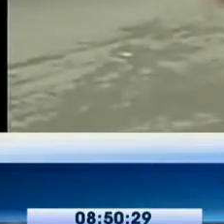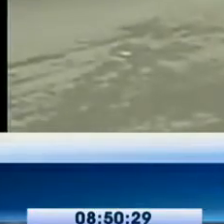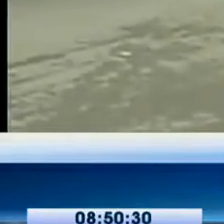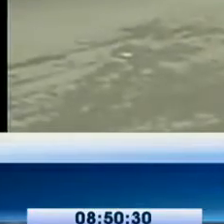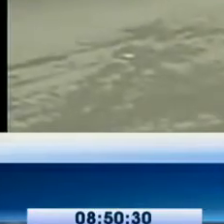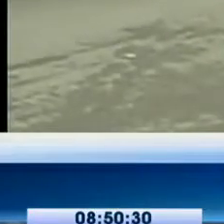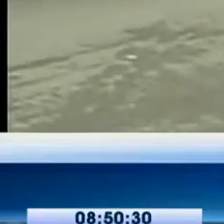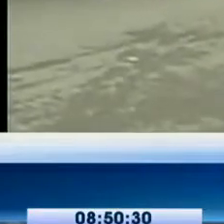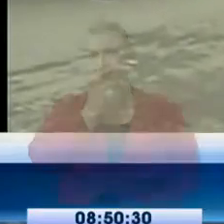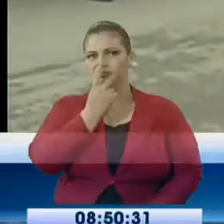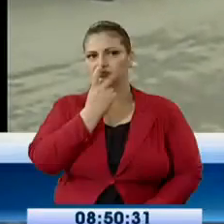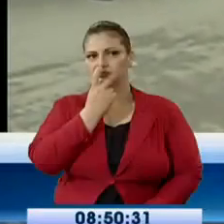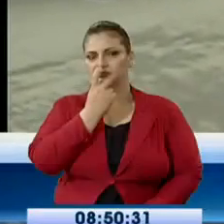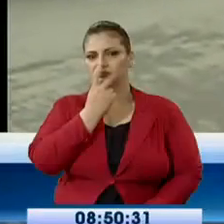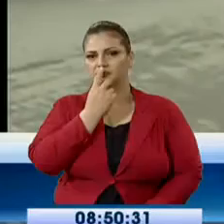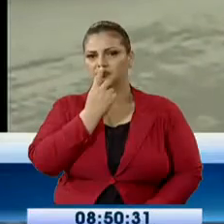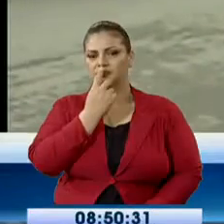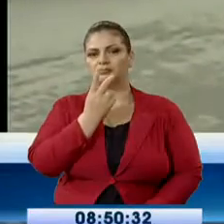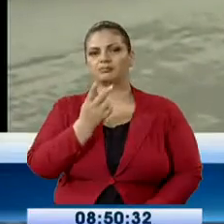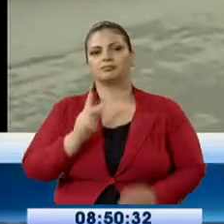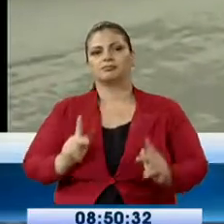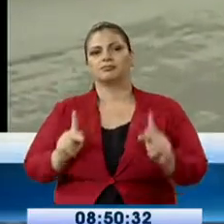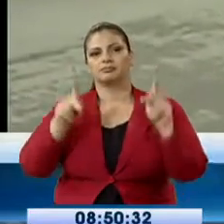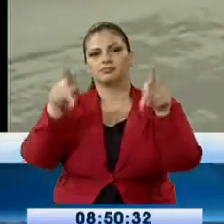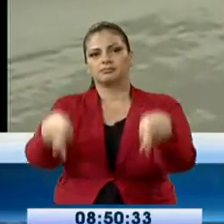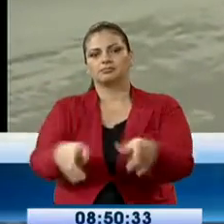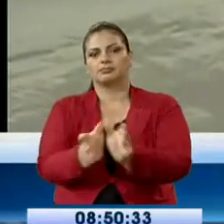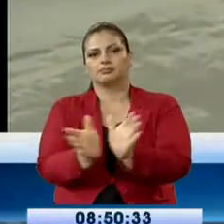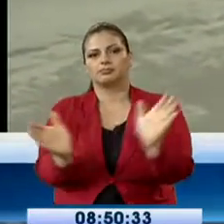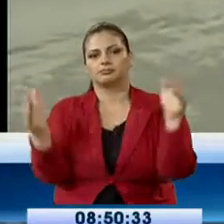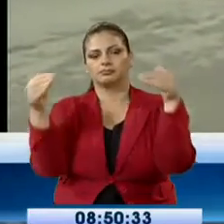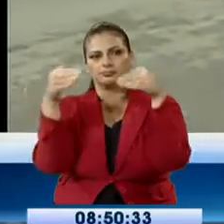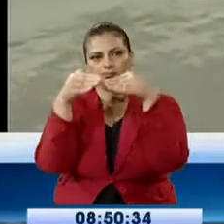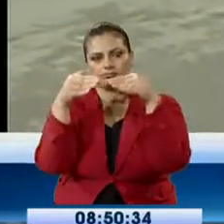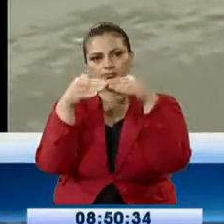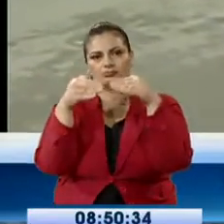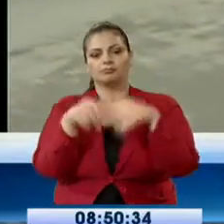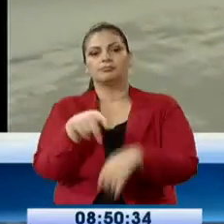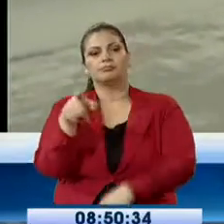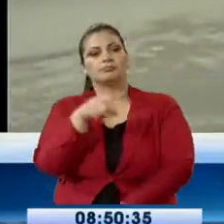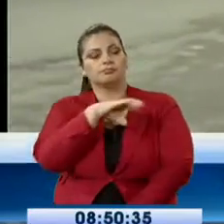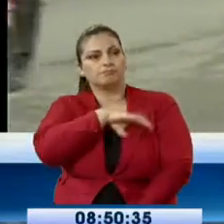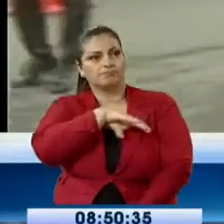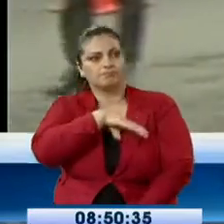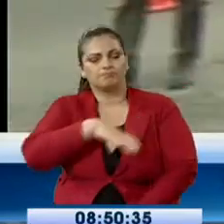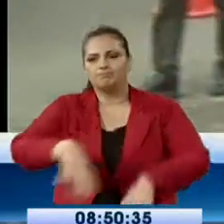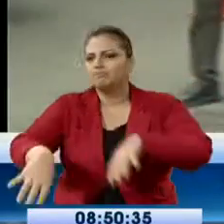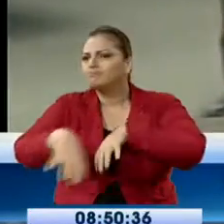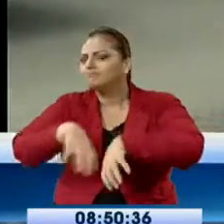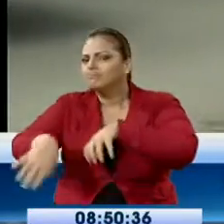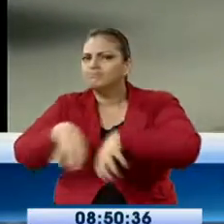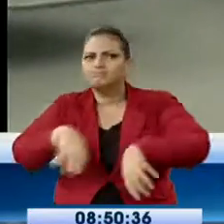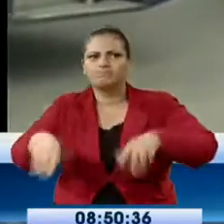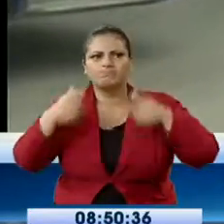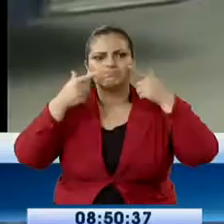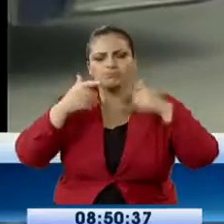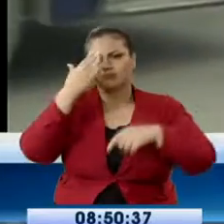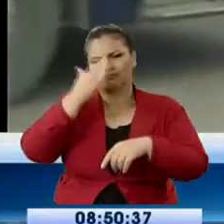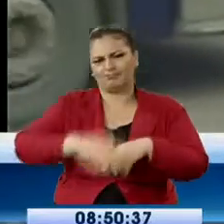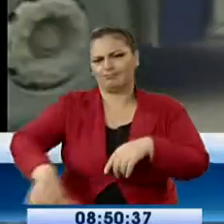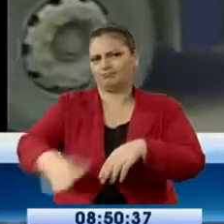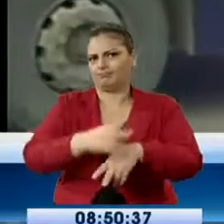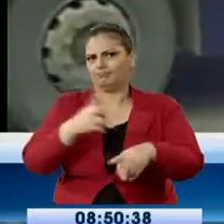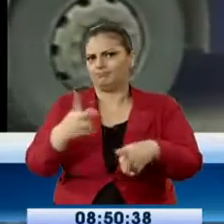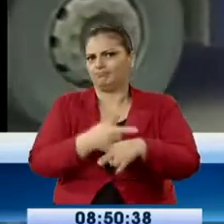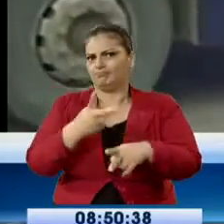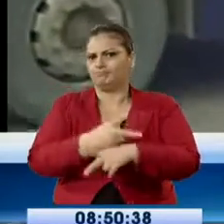Trinitaria, cerca a Trinipuerto, un sector que se ha determinado como bastante inseguro, sobre todo por los